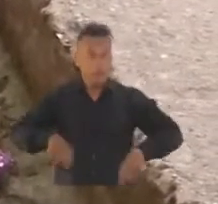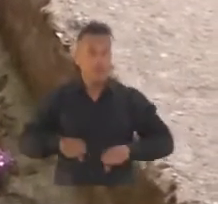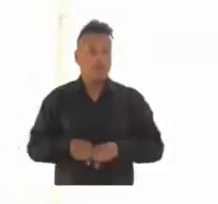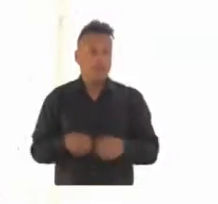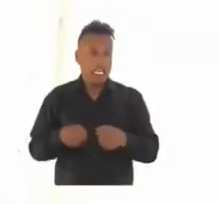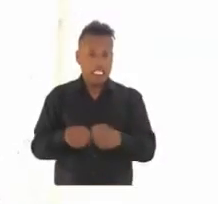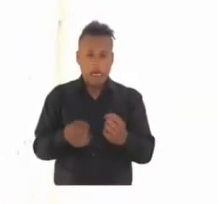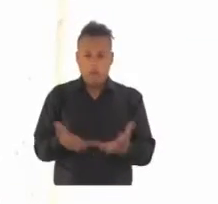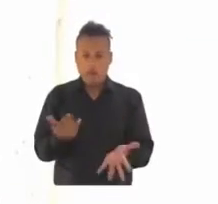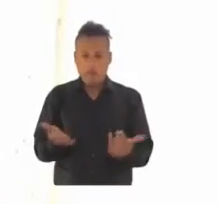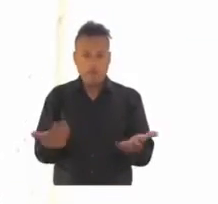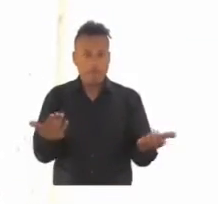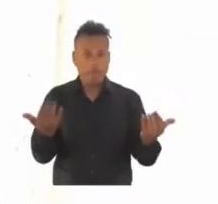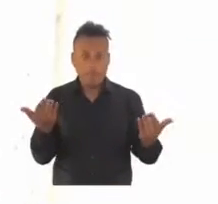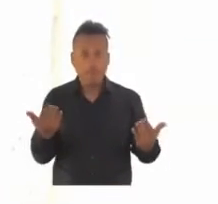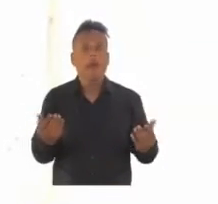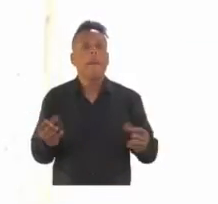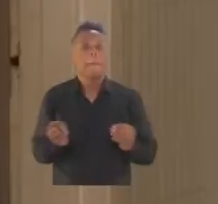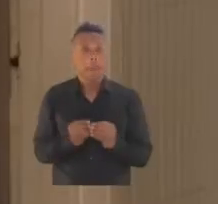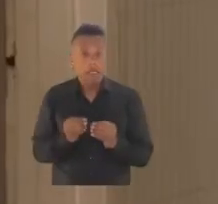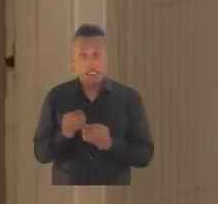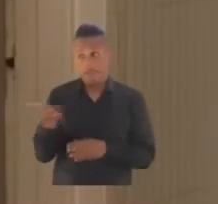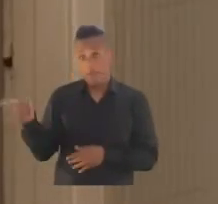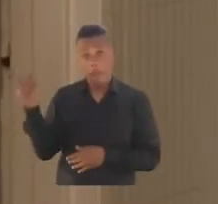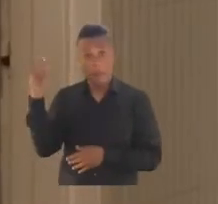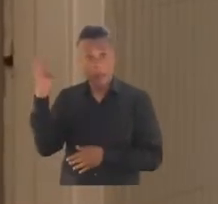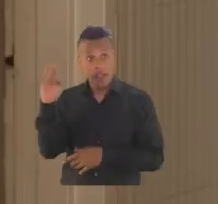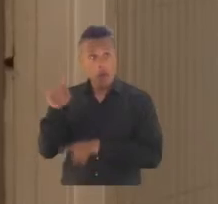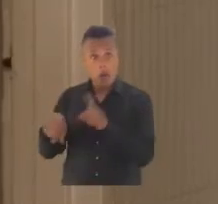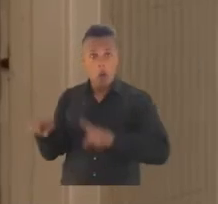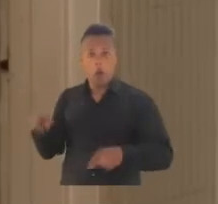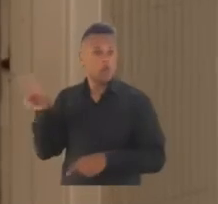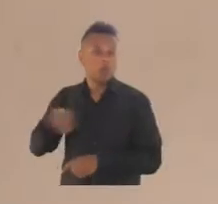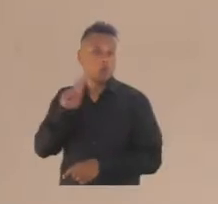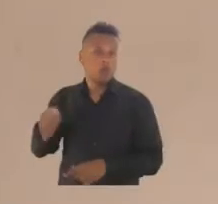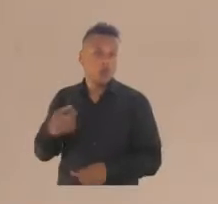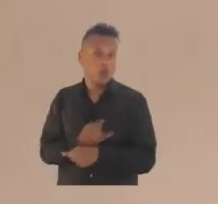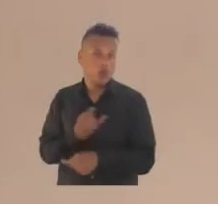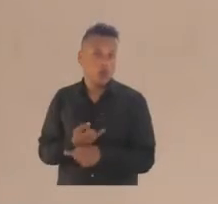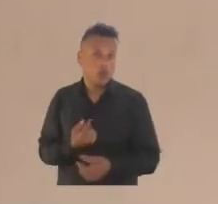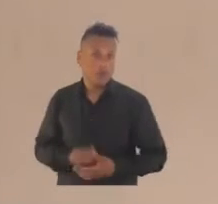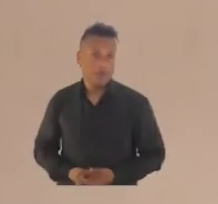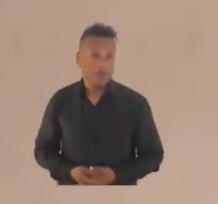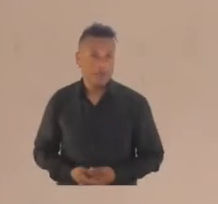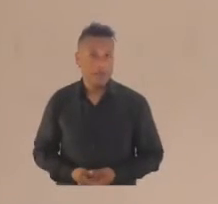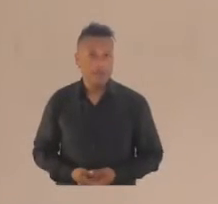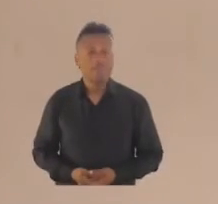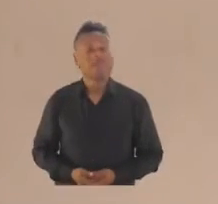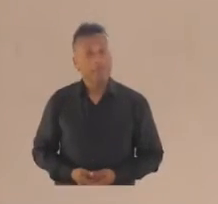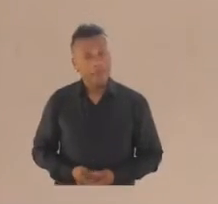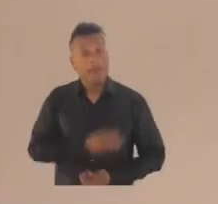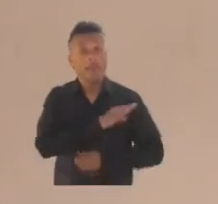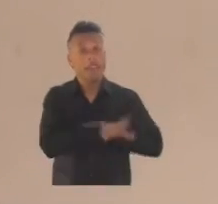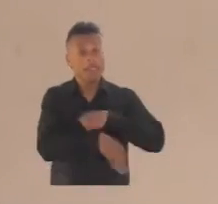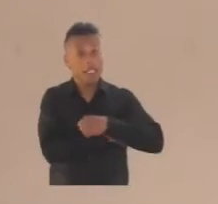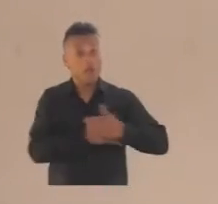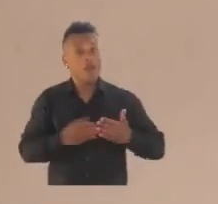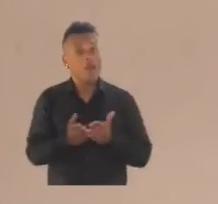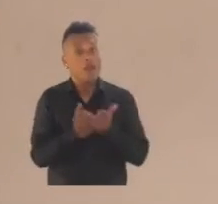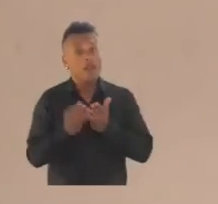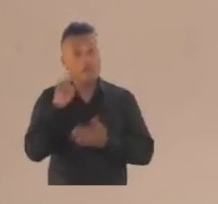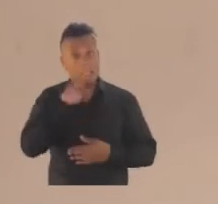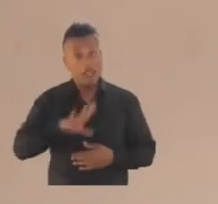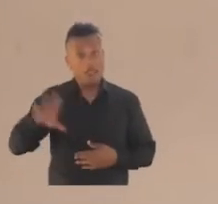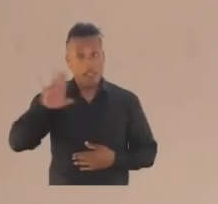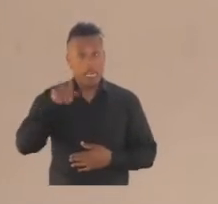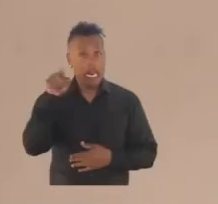si fuera poco, la mayoría de los baños no se pueden usar. El municipio de Copacabana y el Ministerio de Educación Nacional son